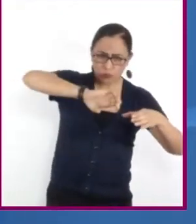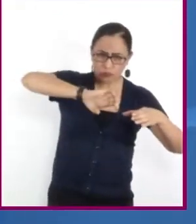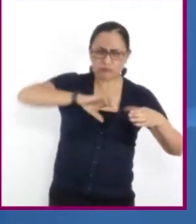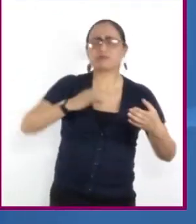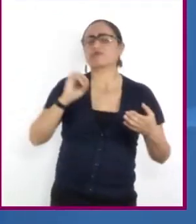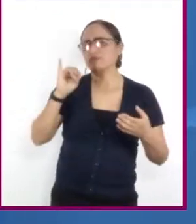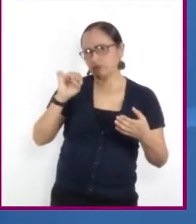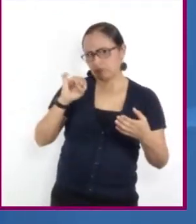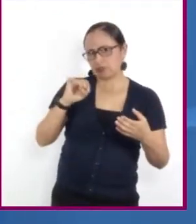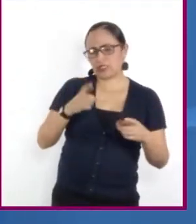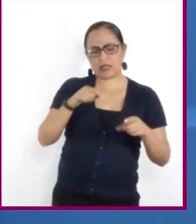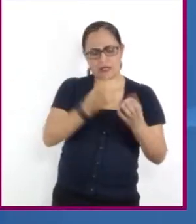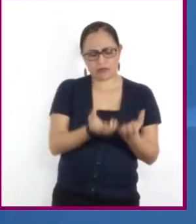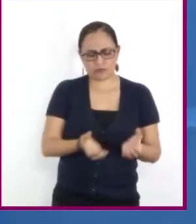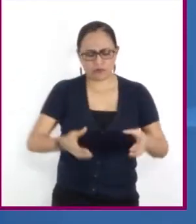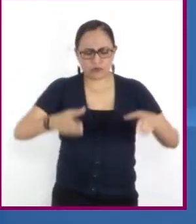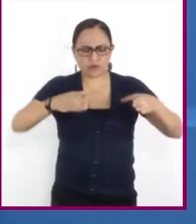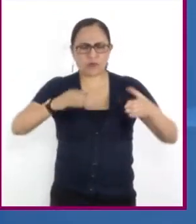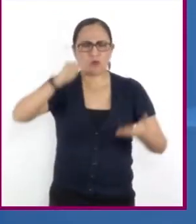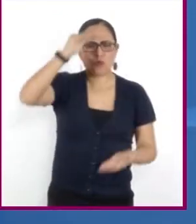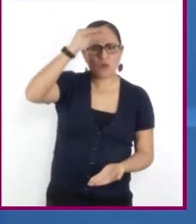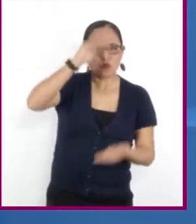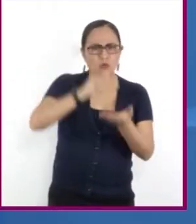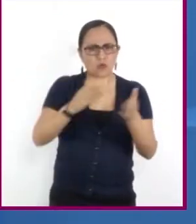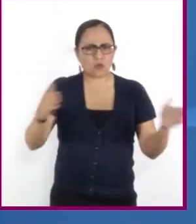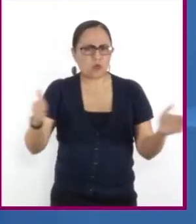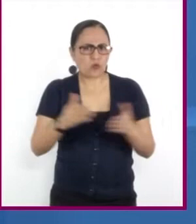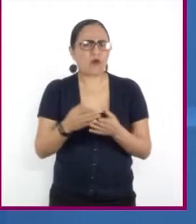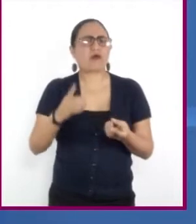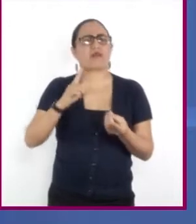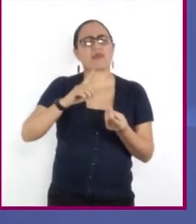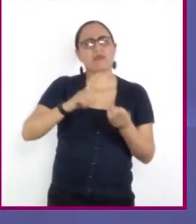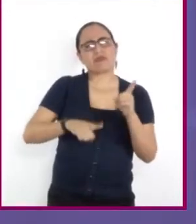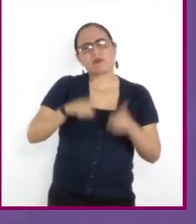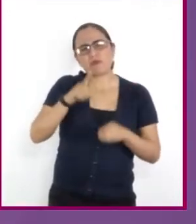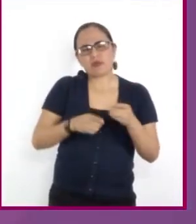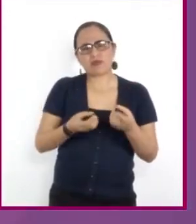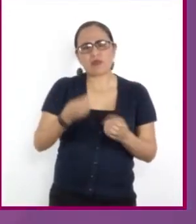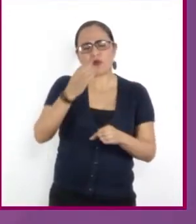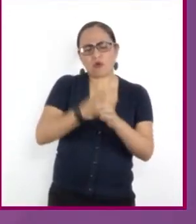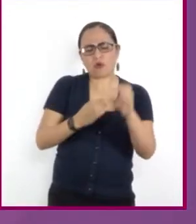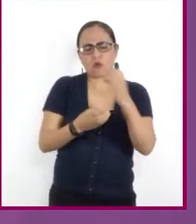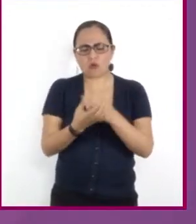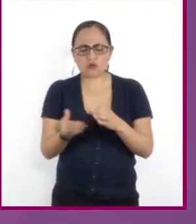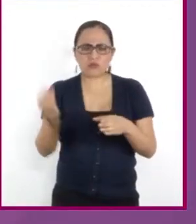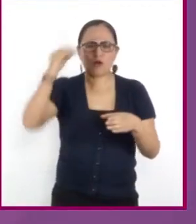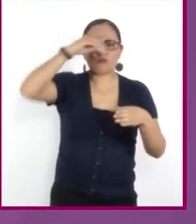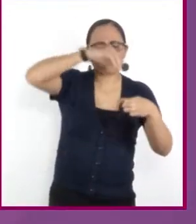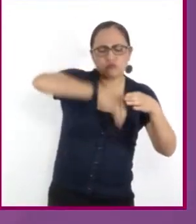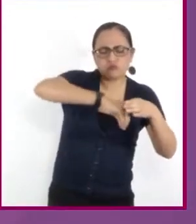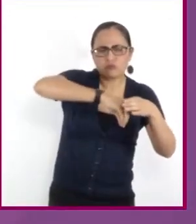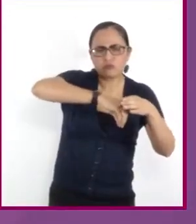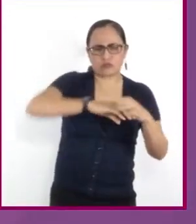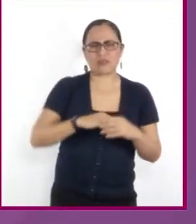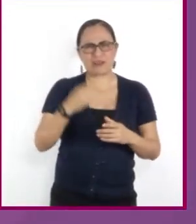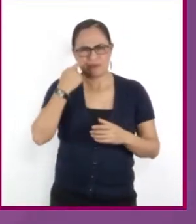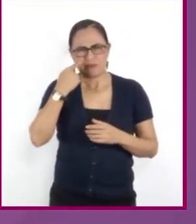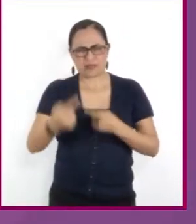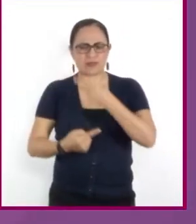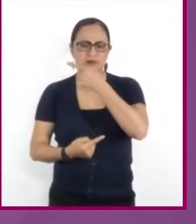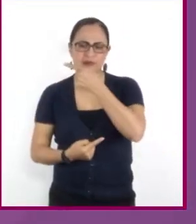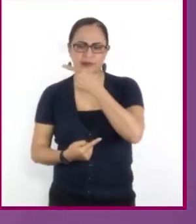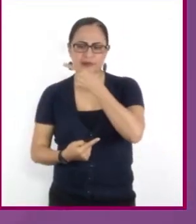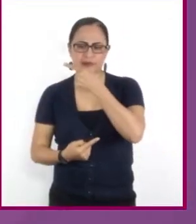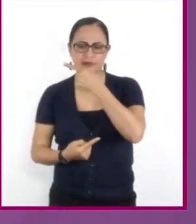el tamaño del recipiente dependerá del tamaño del objeto que quieras medir. Para que lo comprendan mejor, veamos con atención